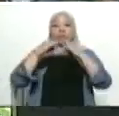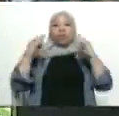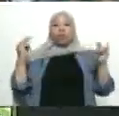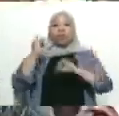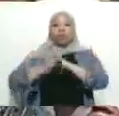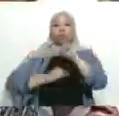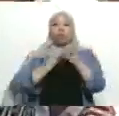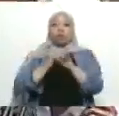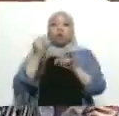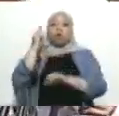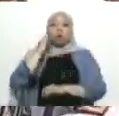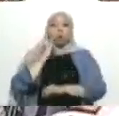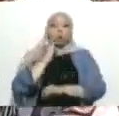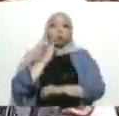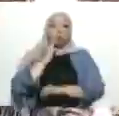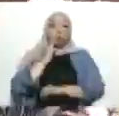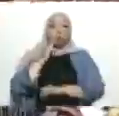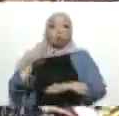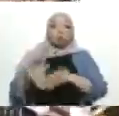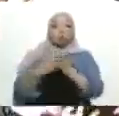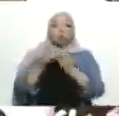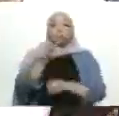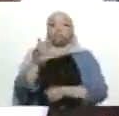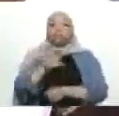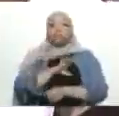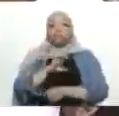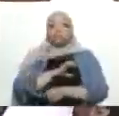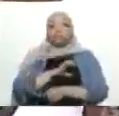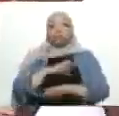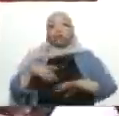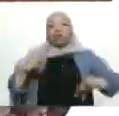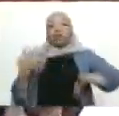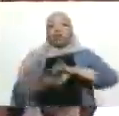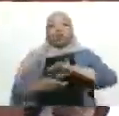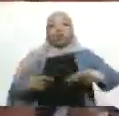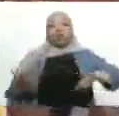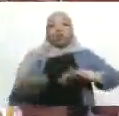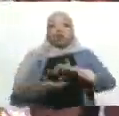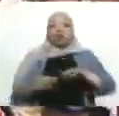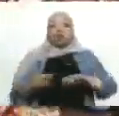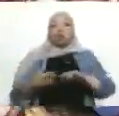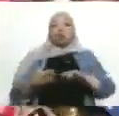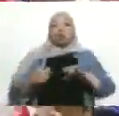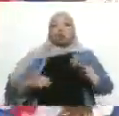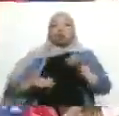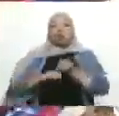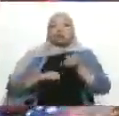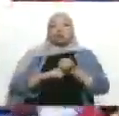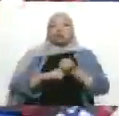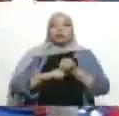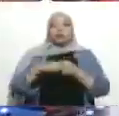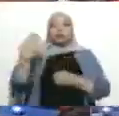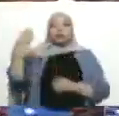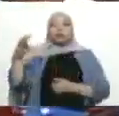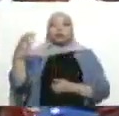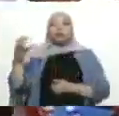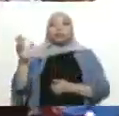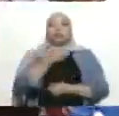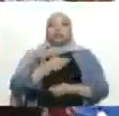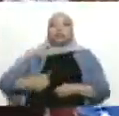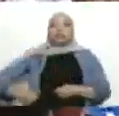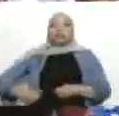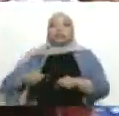Bolívar en el amanecer de ese 23 de febrero para abrirle la puerta a la conspiración y fueron corriendo a Cúcuta y le dijeron, presidente